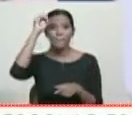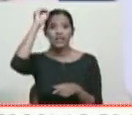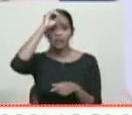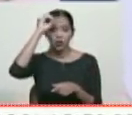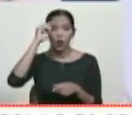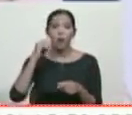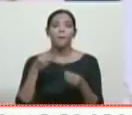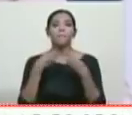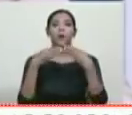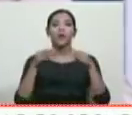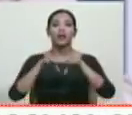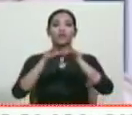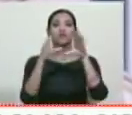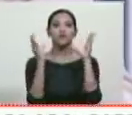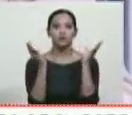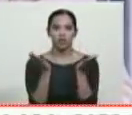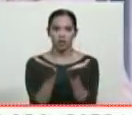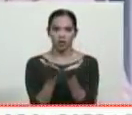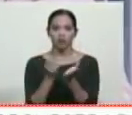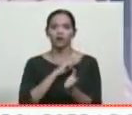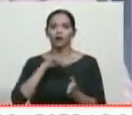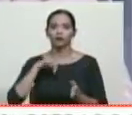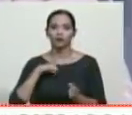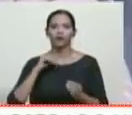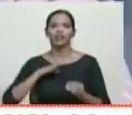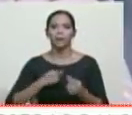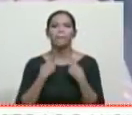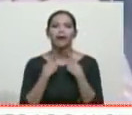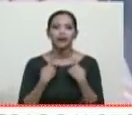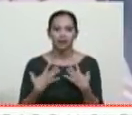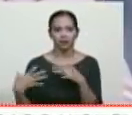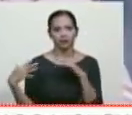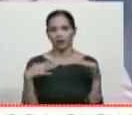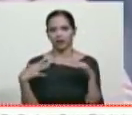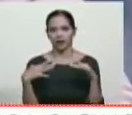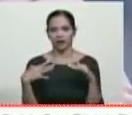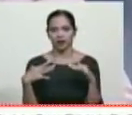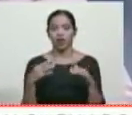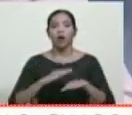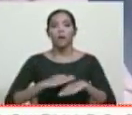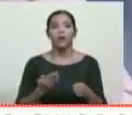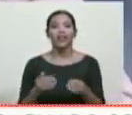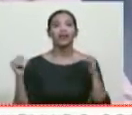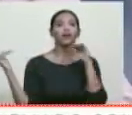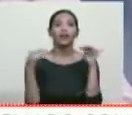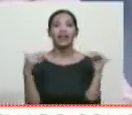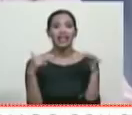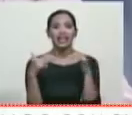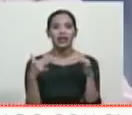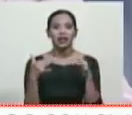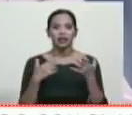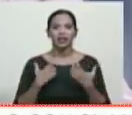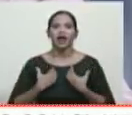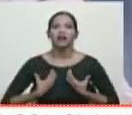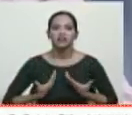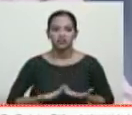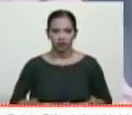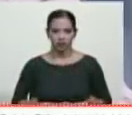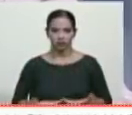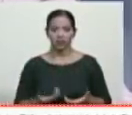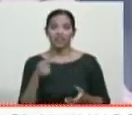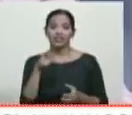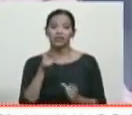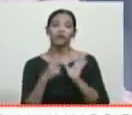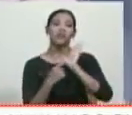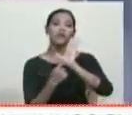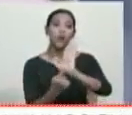pública mundial, nosotros estamos perdiendo la batalla, porque esto es una guerra de desgaste. Si tú le